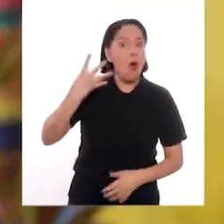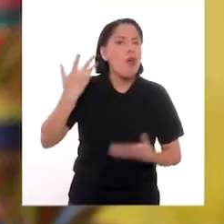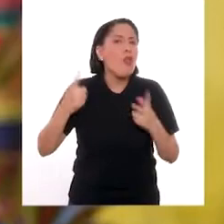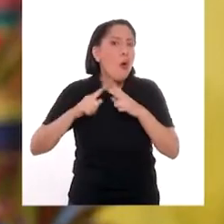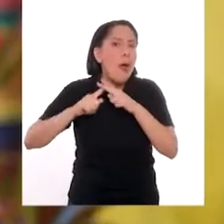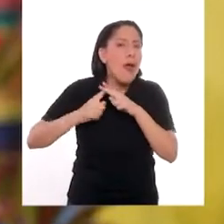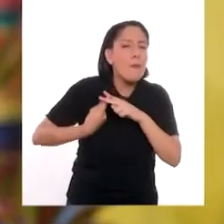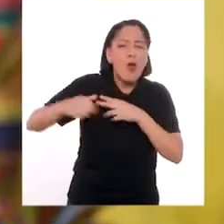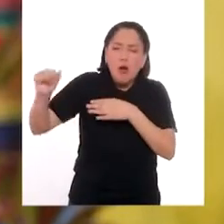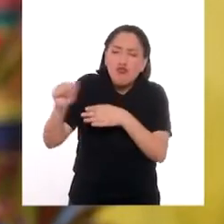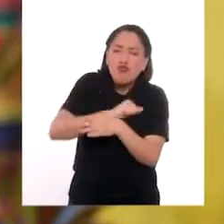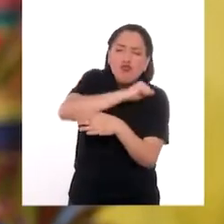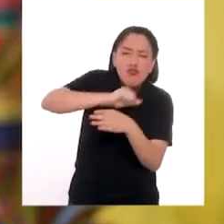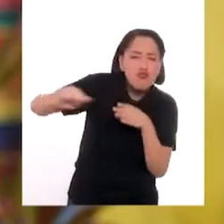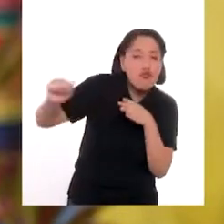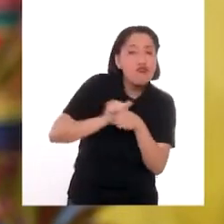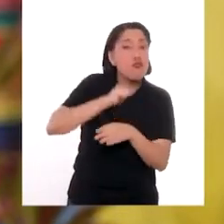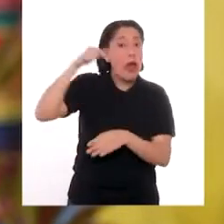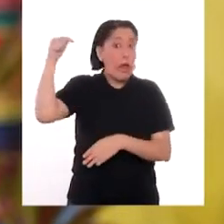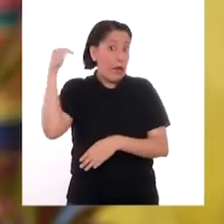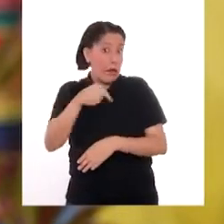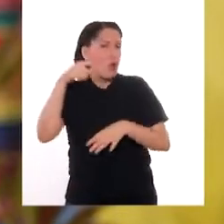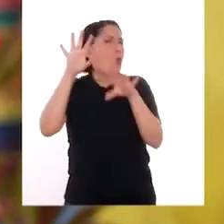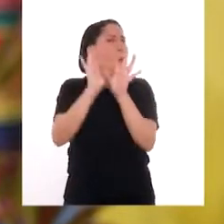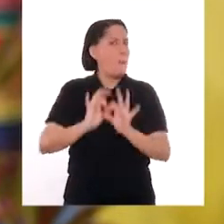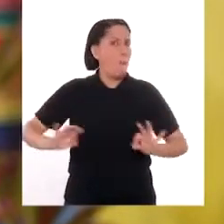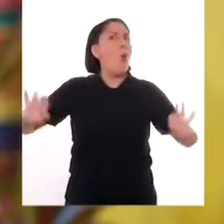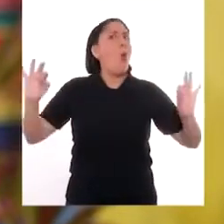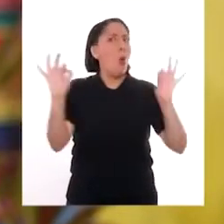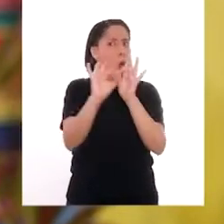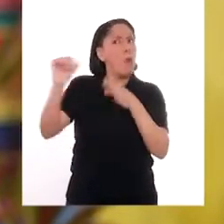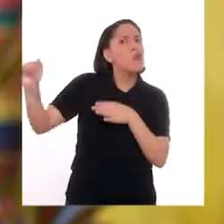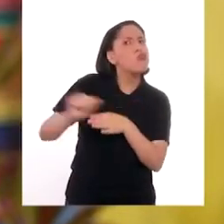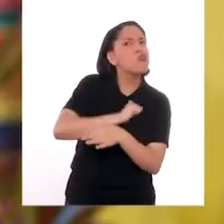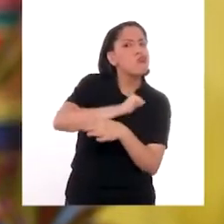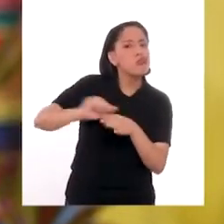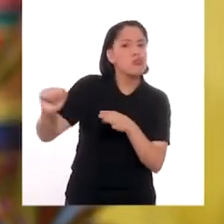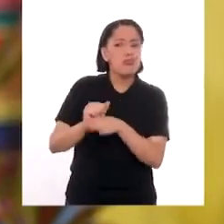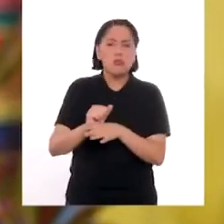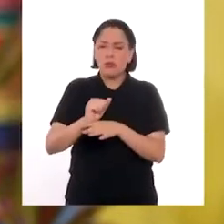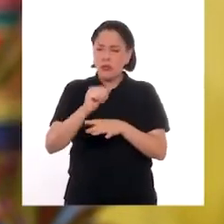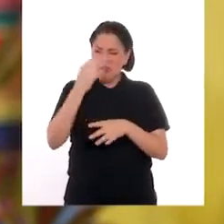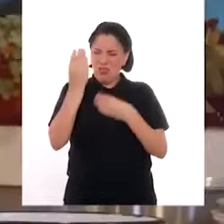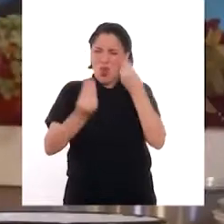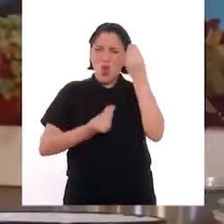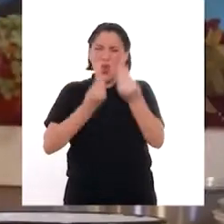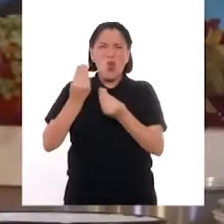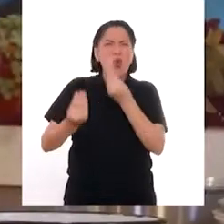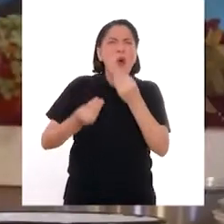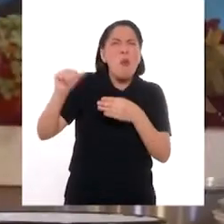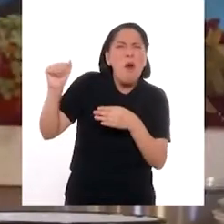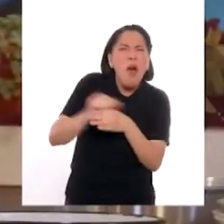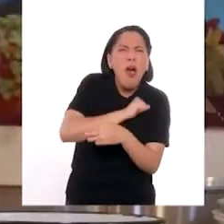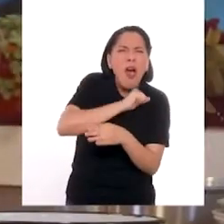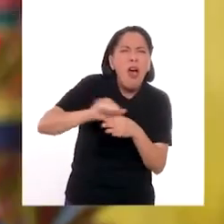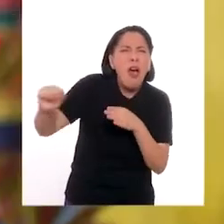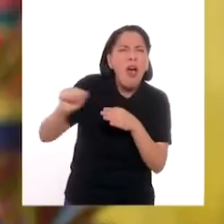Cuarto, comenzamos a ensayar. El ensayo es muy importante. ¿Y cómo es un